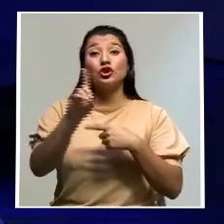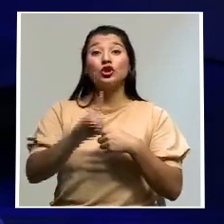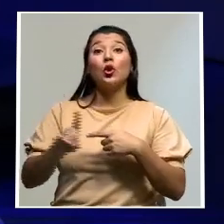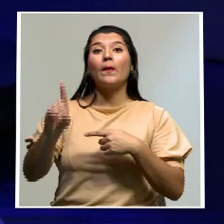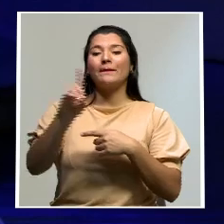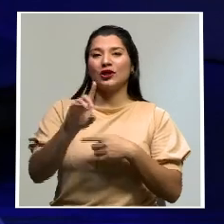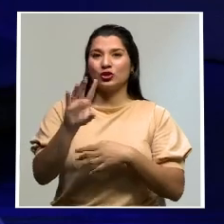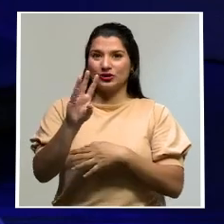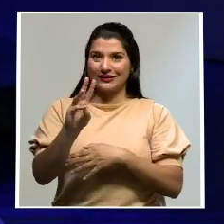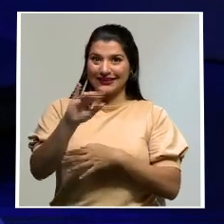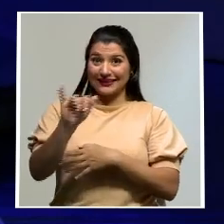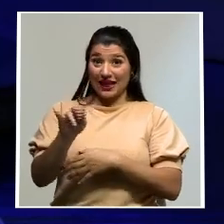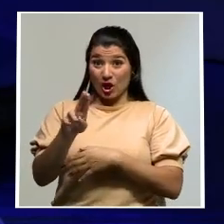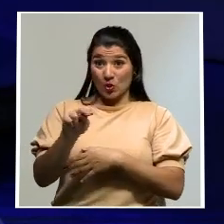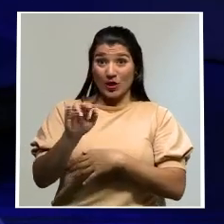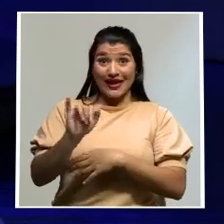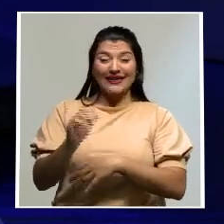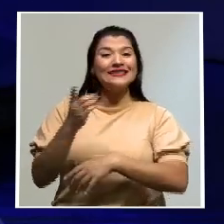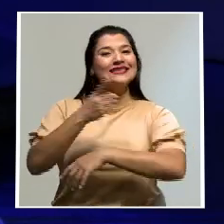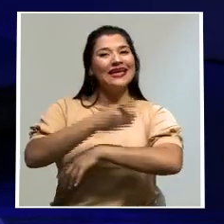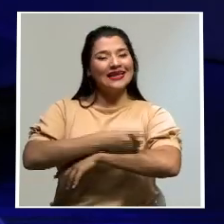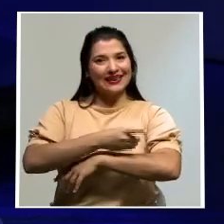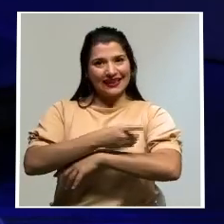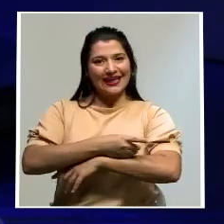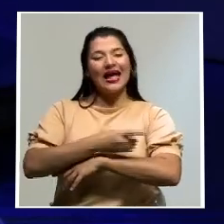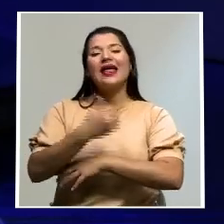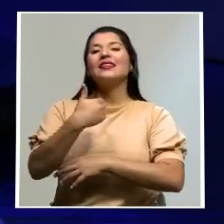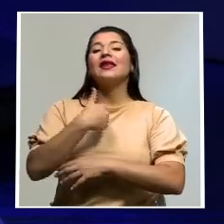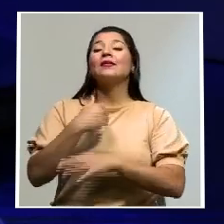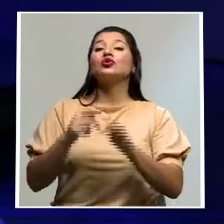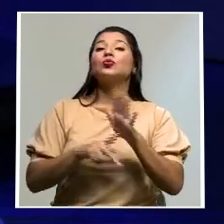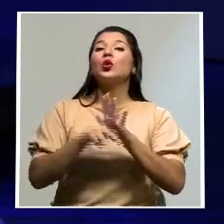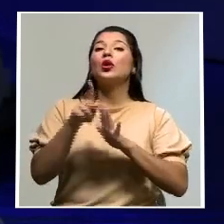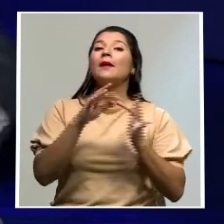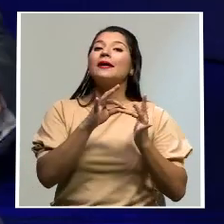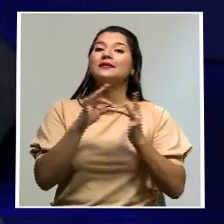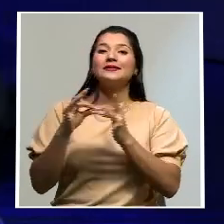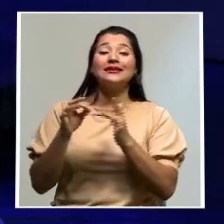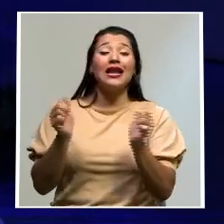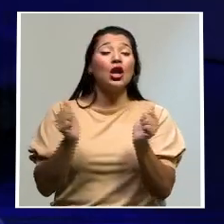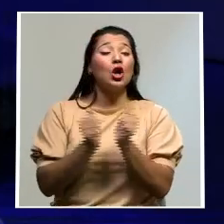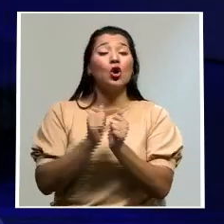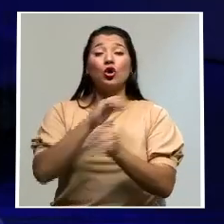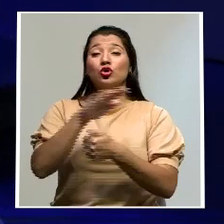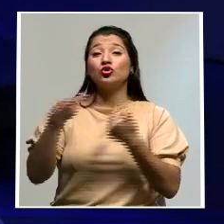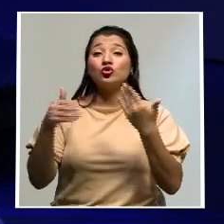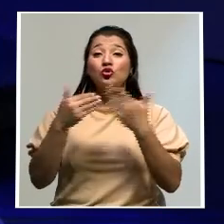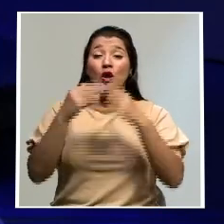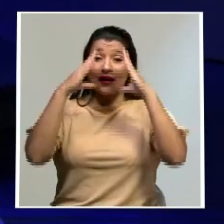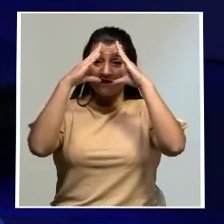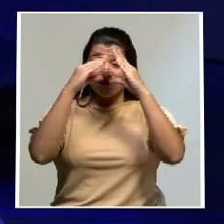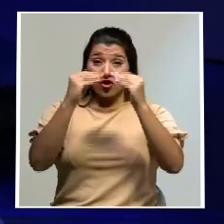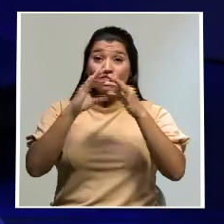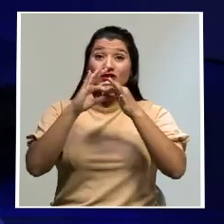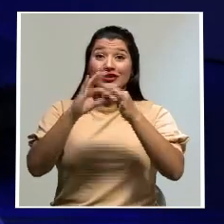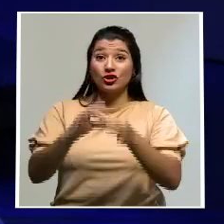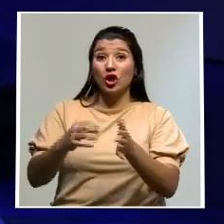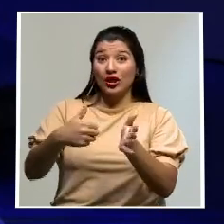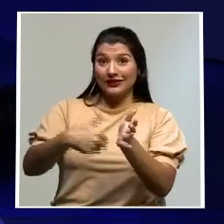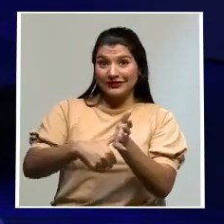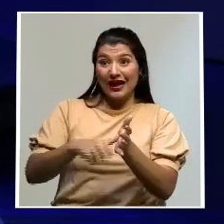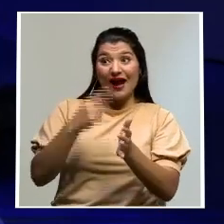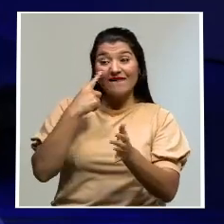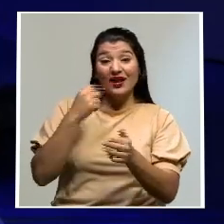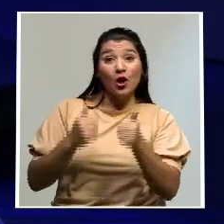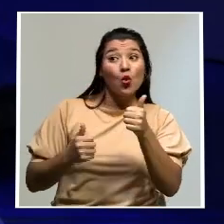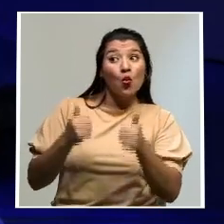domingo 6, día en que le ofreceremos una cobertura especial con todos los detalles de la elección y sus esperados